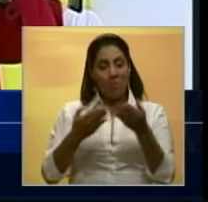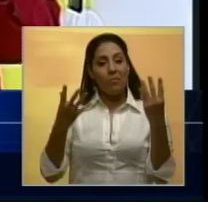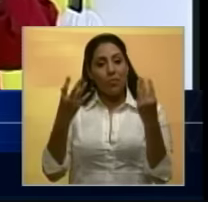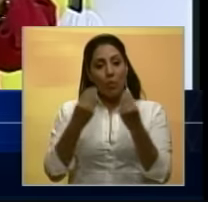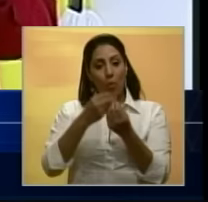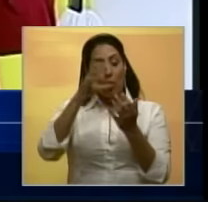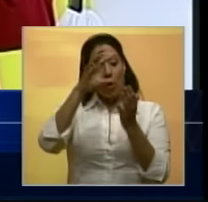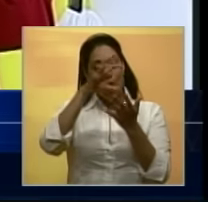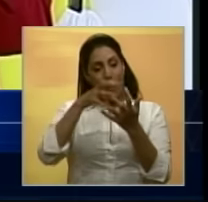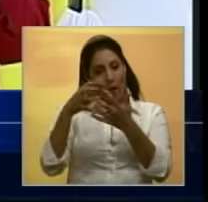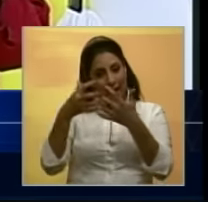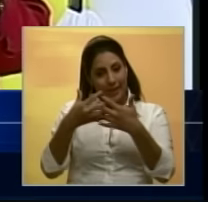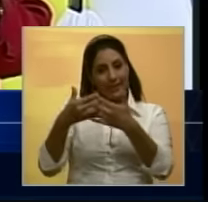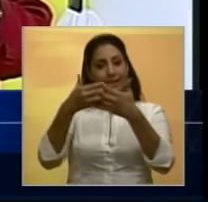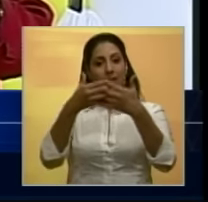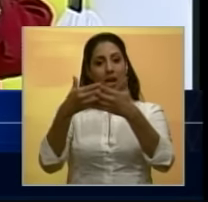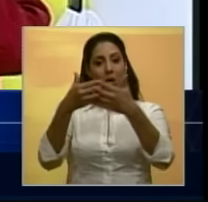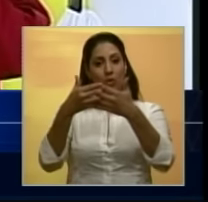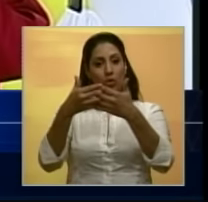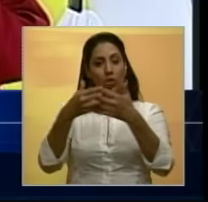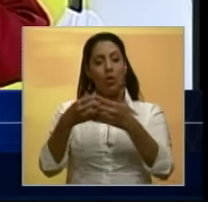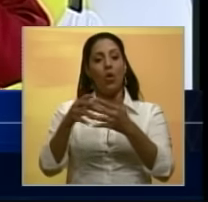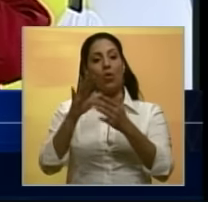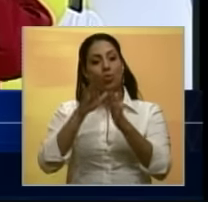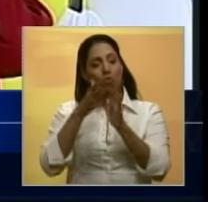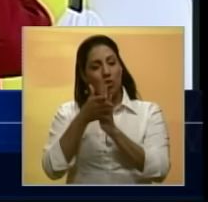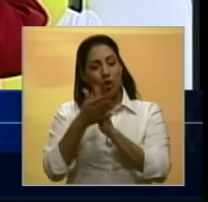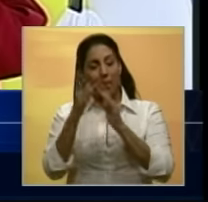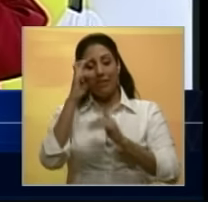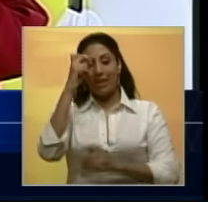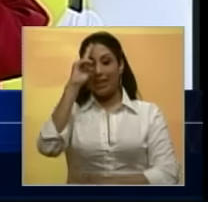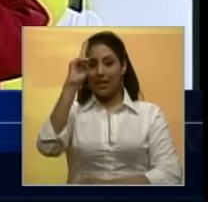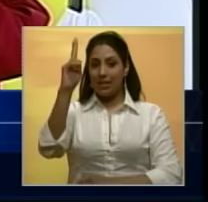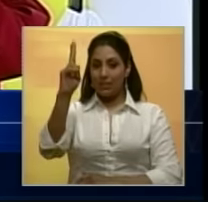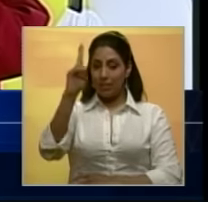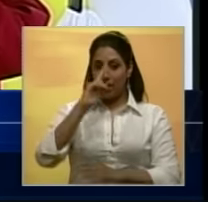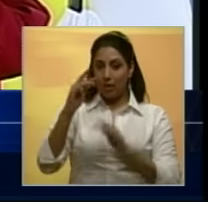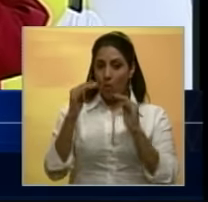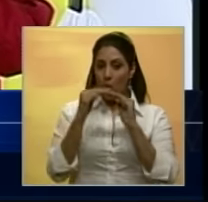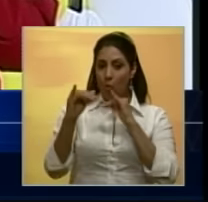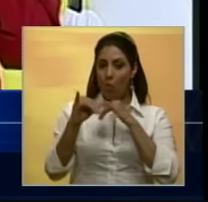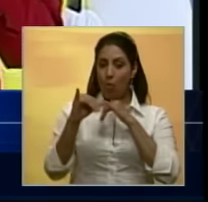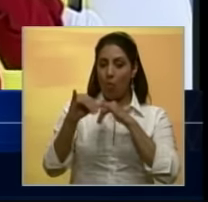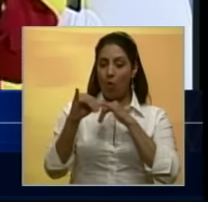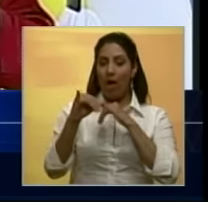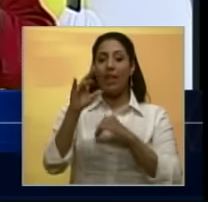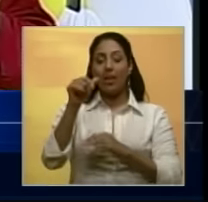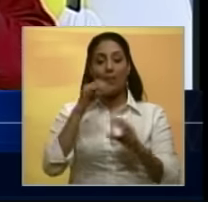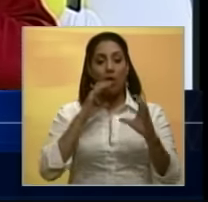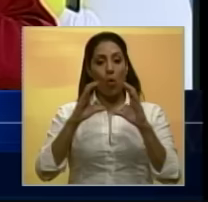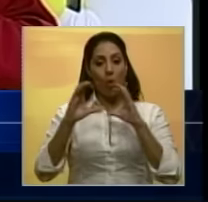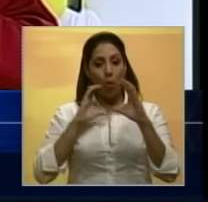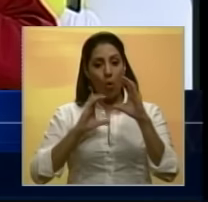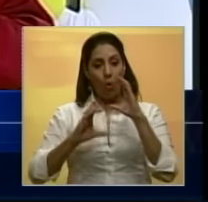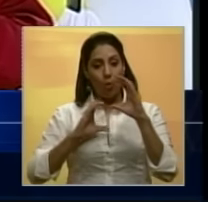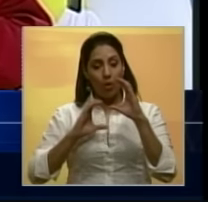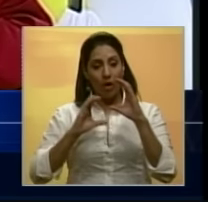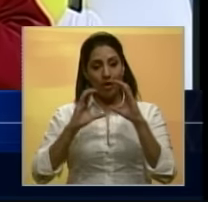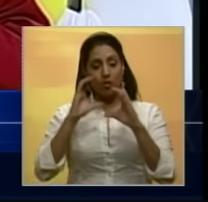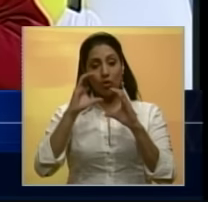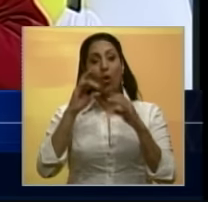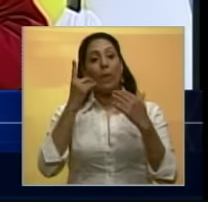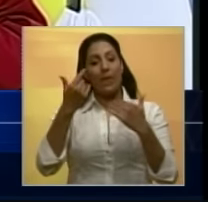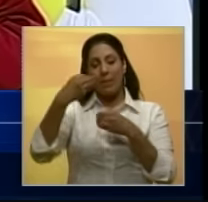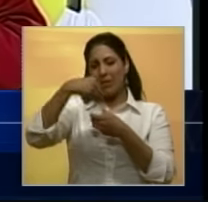los Estados Unidos de Norteamérica sobre la base del respeto, la comunicación, la